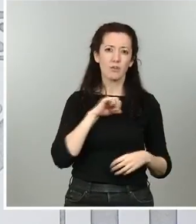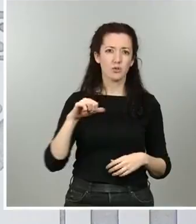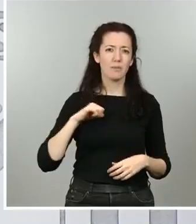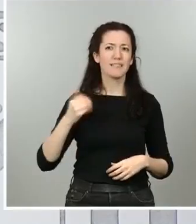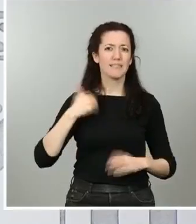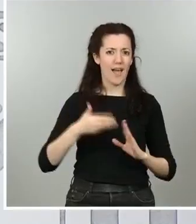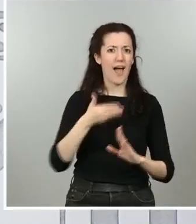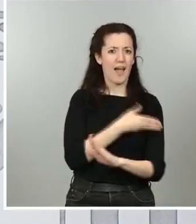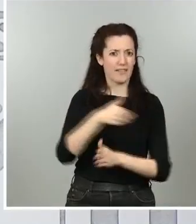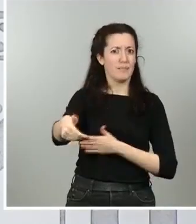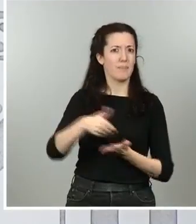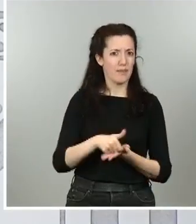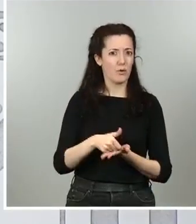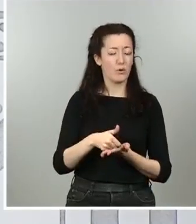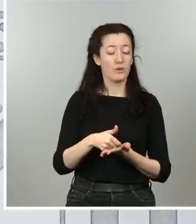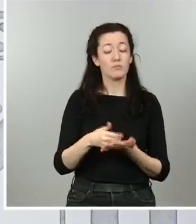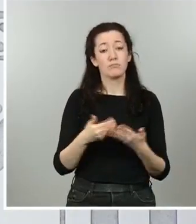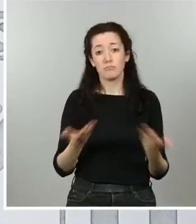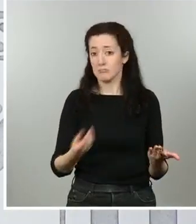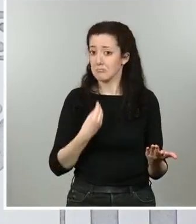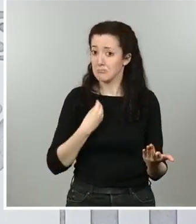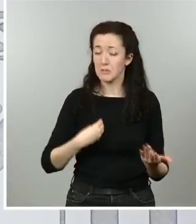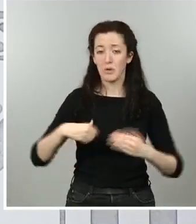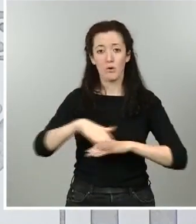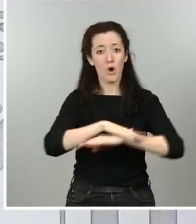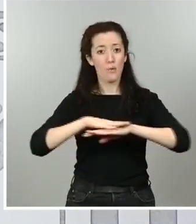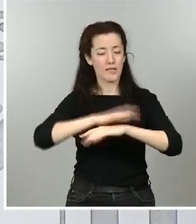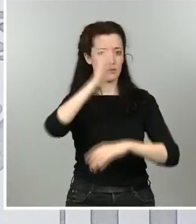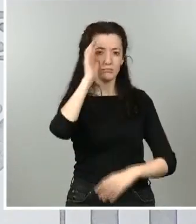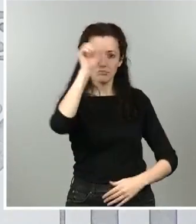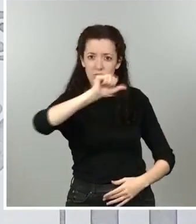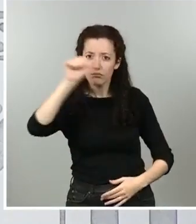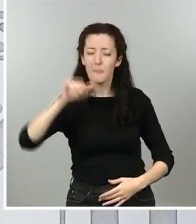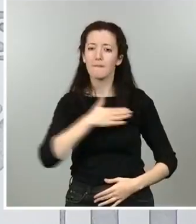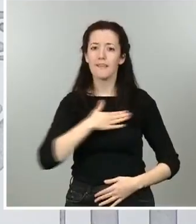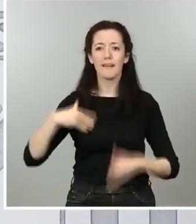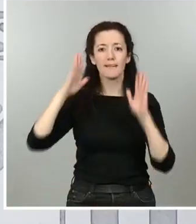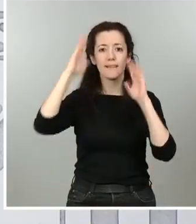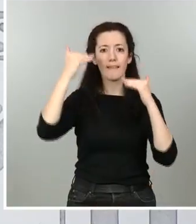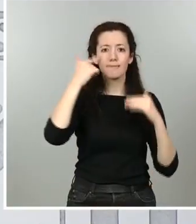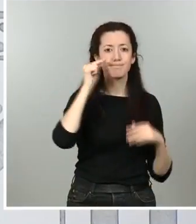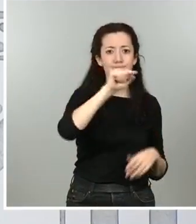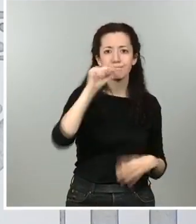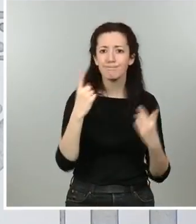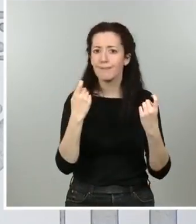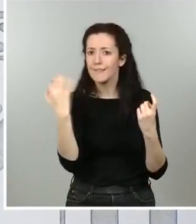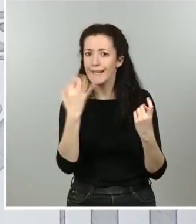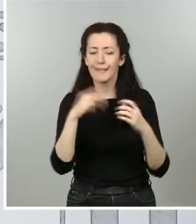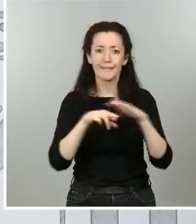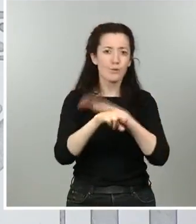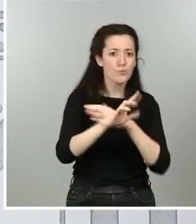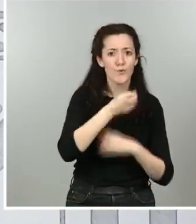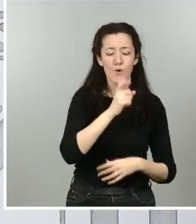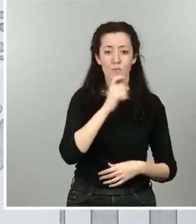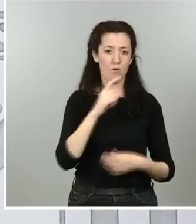como hemos dicho, un Gobierno que trabaja, que escucha, que quiere dar respuesta a ciudadanos, a las familias, a los trabajadores o a los